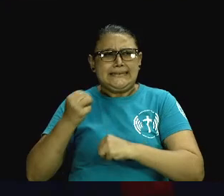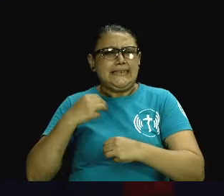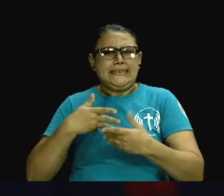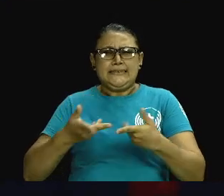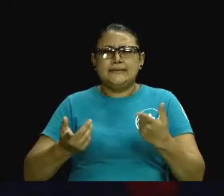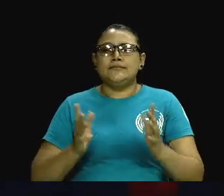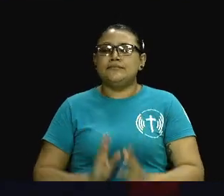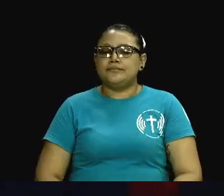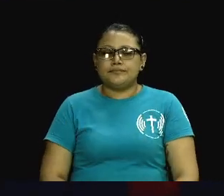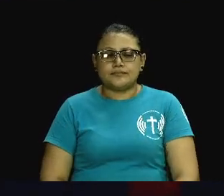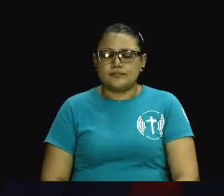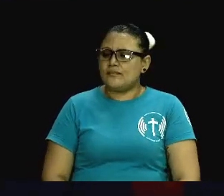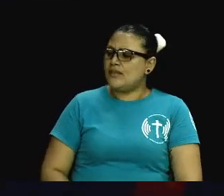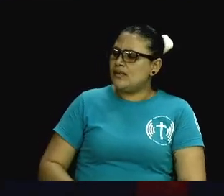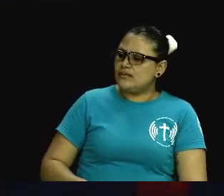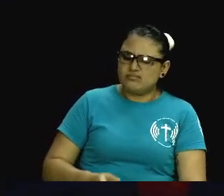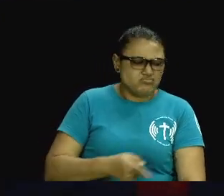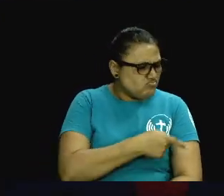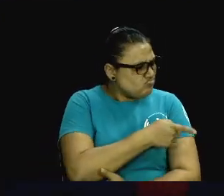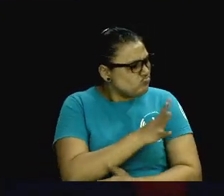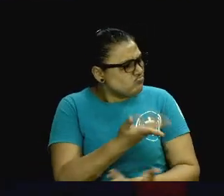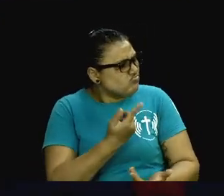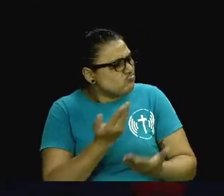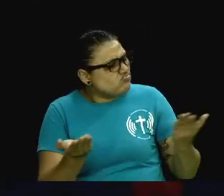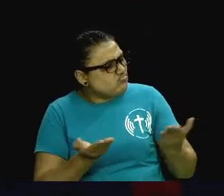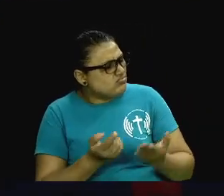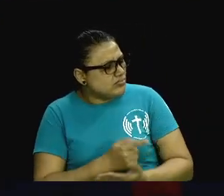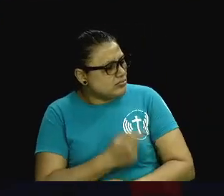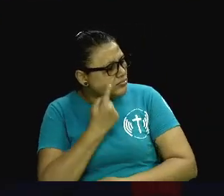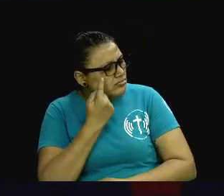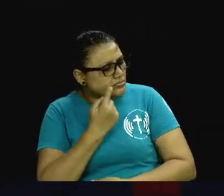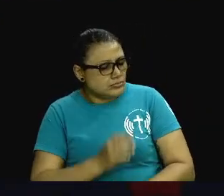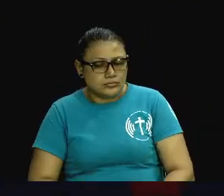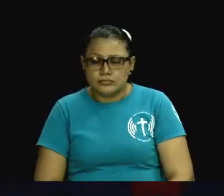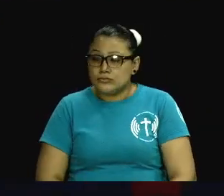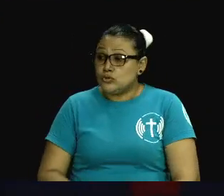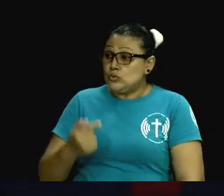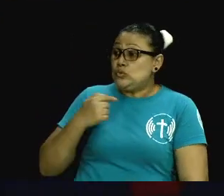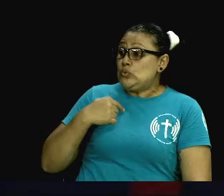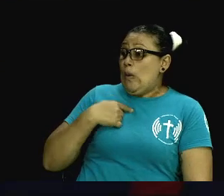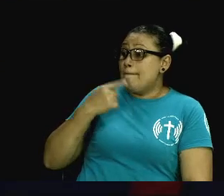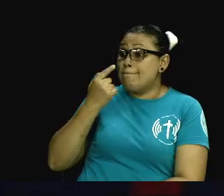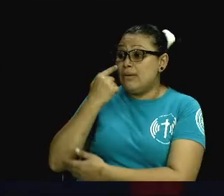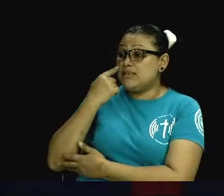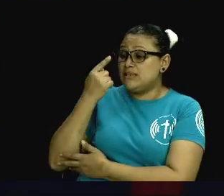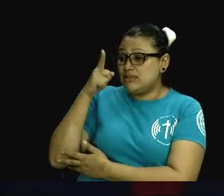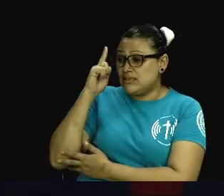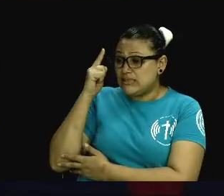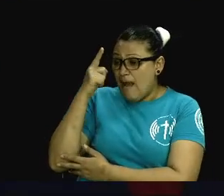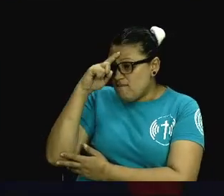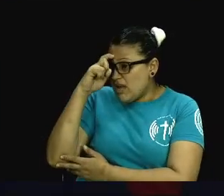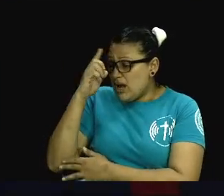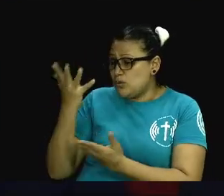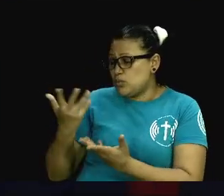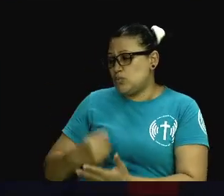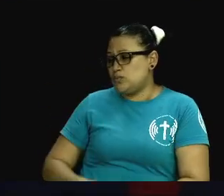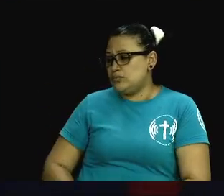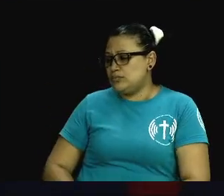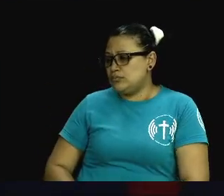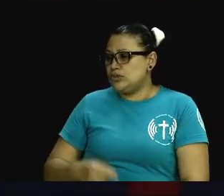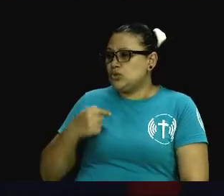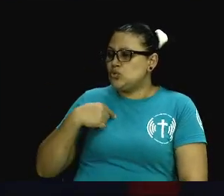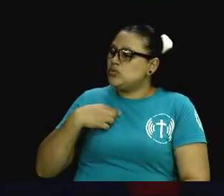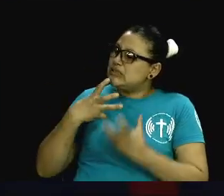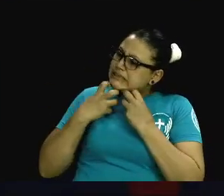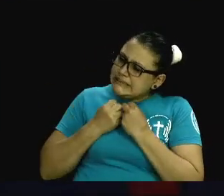trabajo le digo yo yo limpio la casa de dos maestras de esta institución era una institución privada y yo